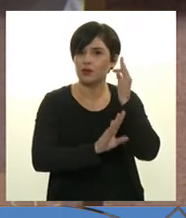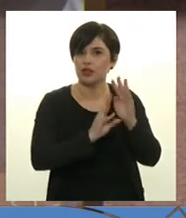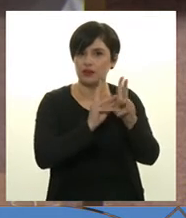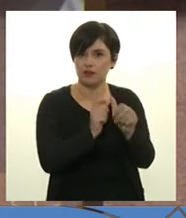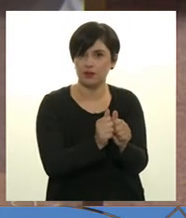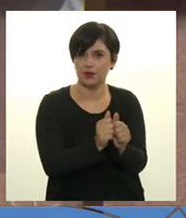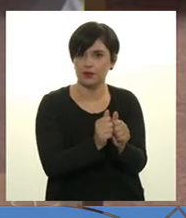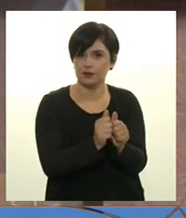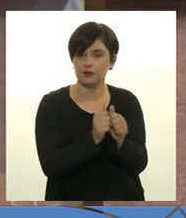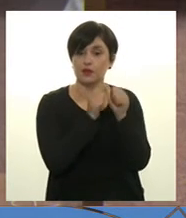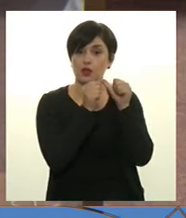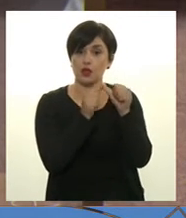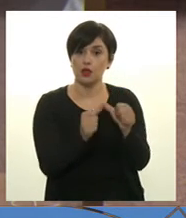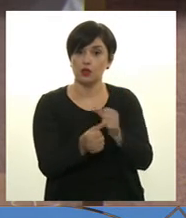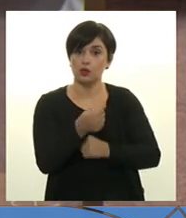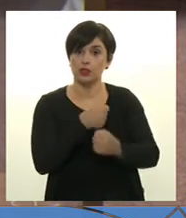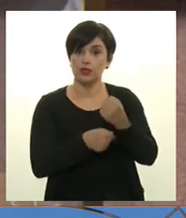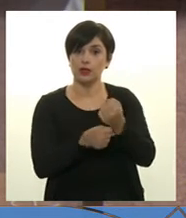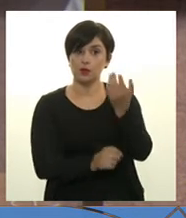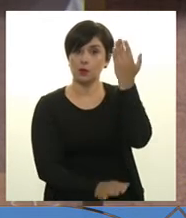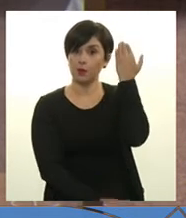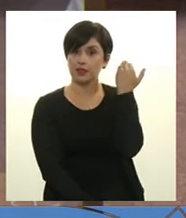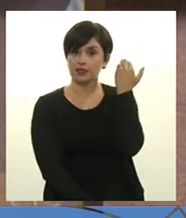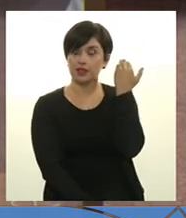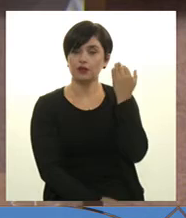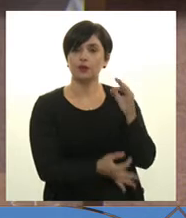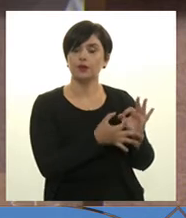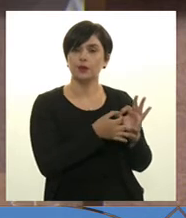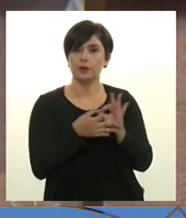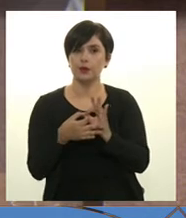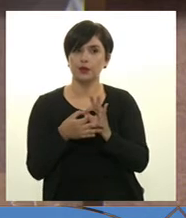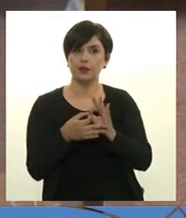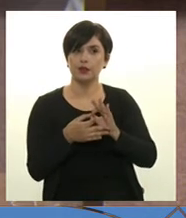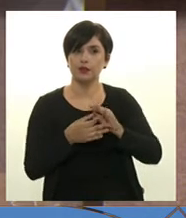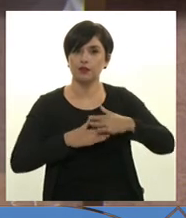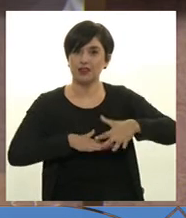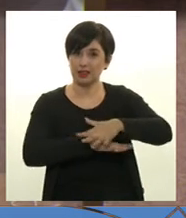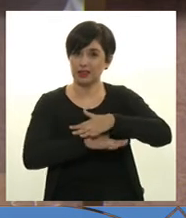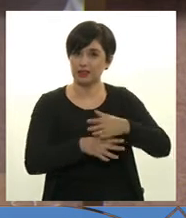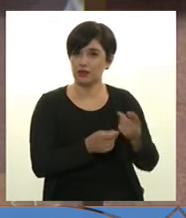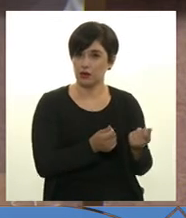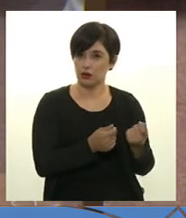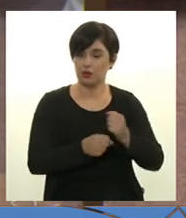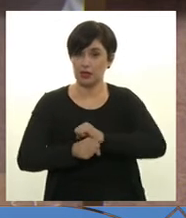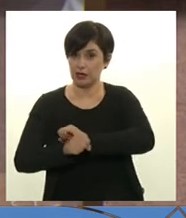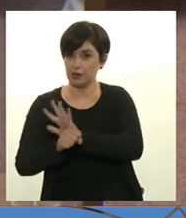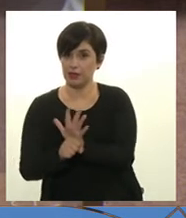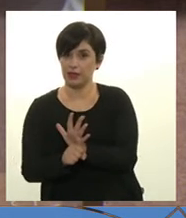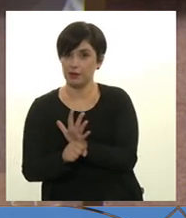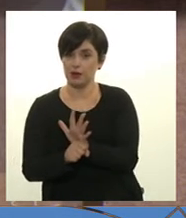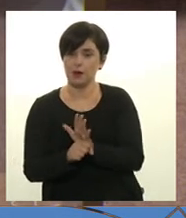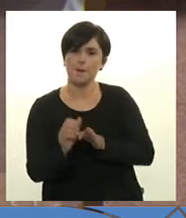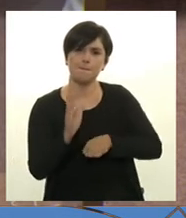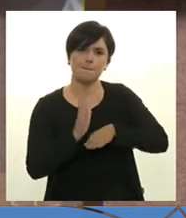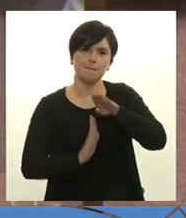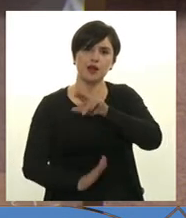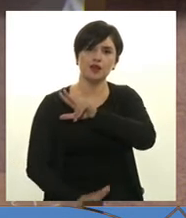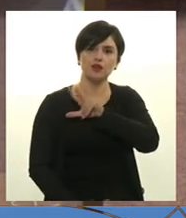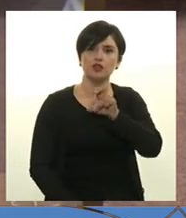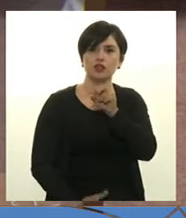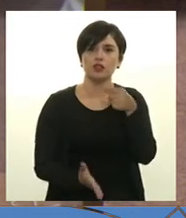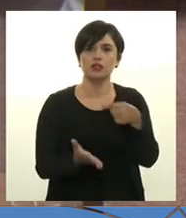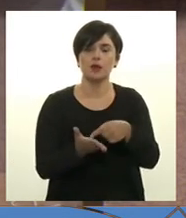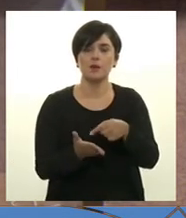durante el año recién pasado a consecuencia de la pandemia y la crisis económicas como lo hemos dicho más de 800.000 mujeres